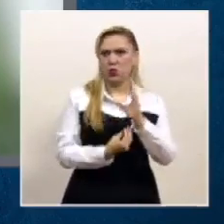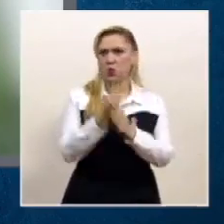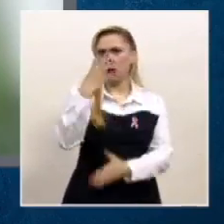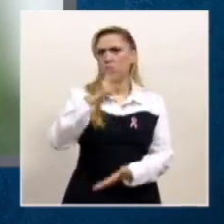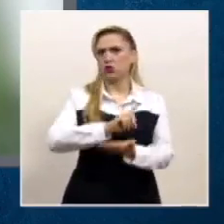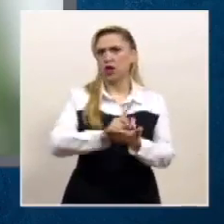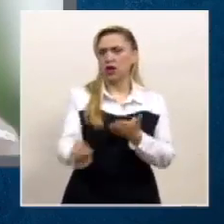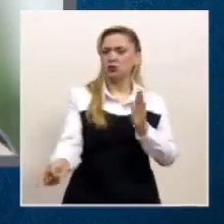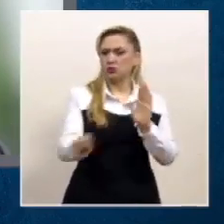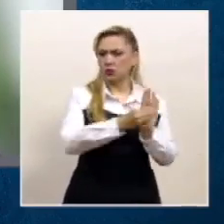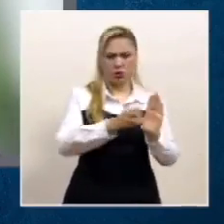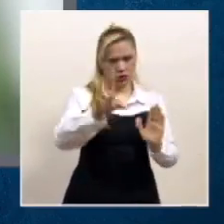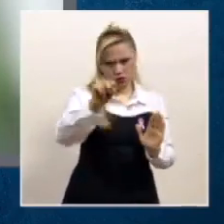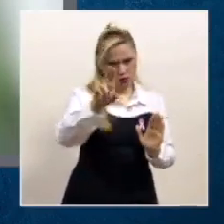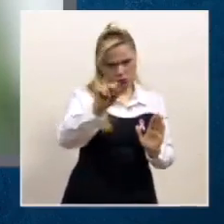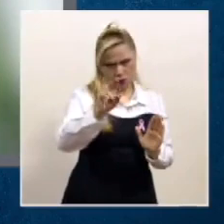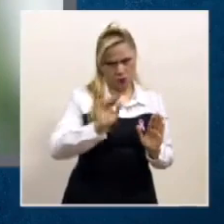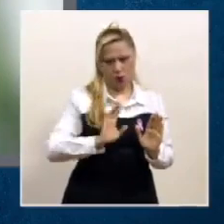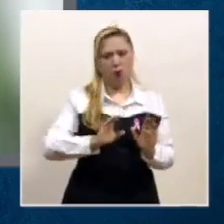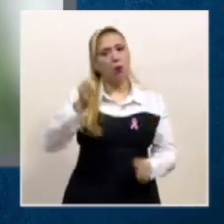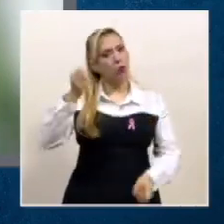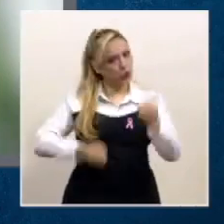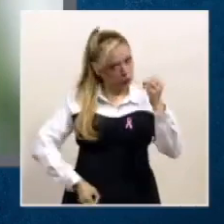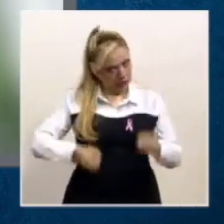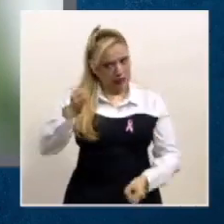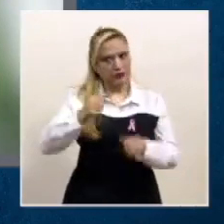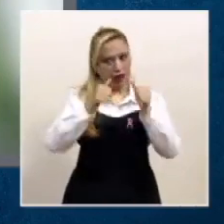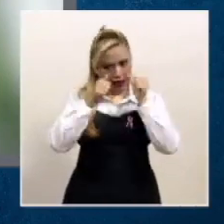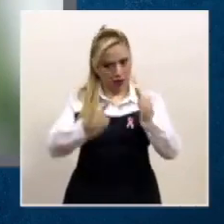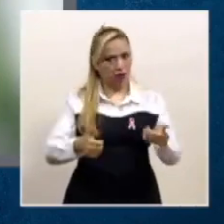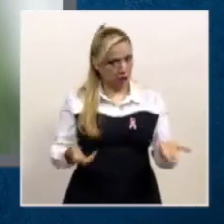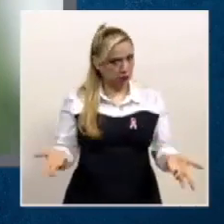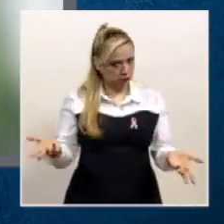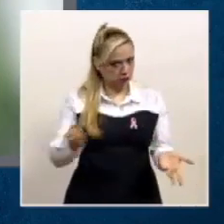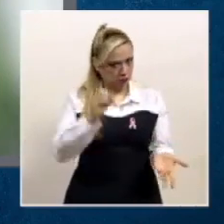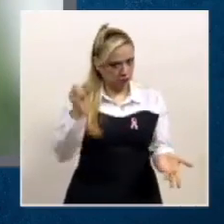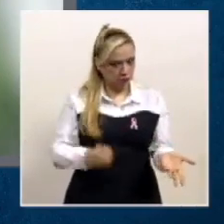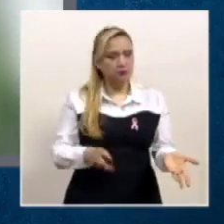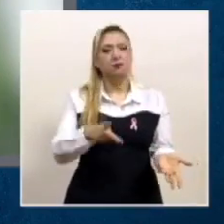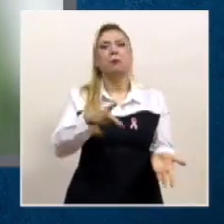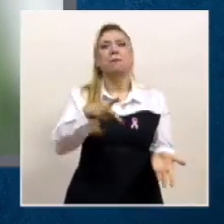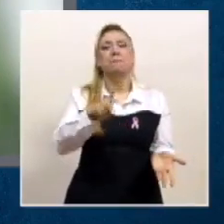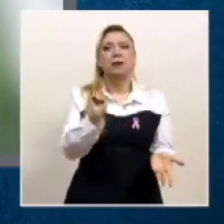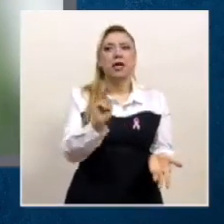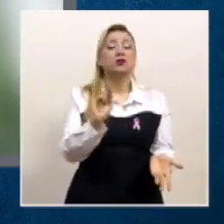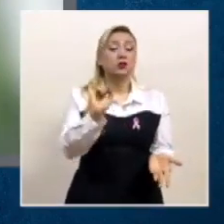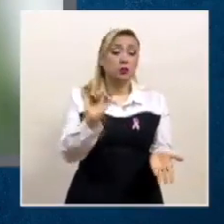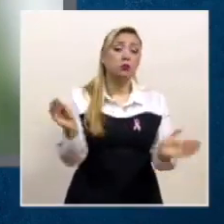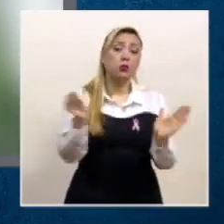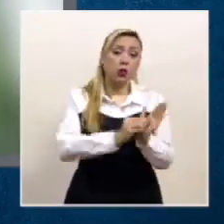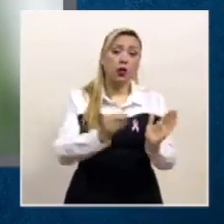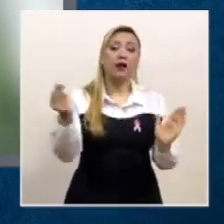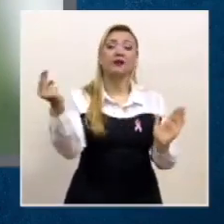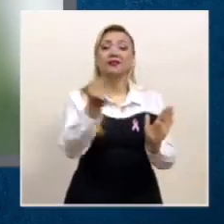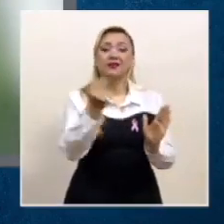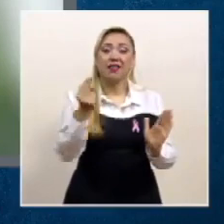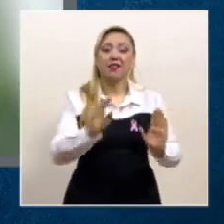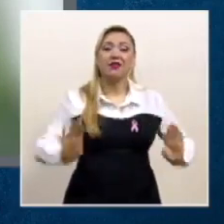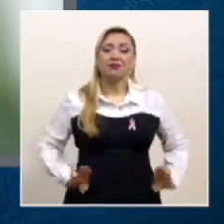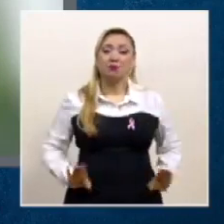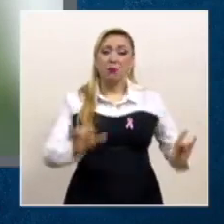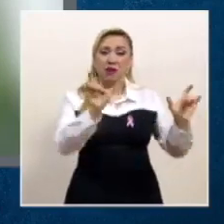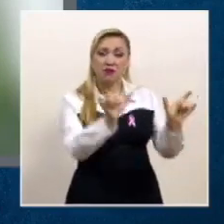salvo por ahí el de acceso a la justicia, también lo es que sí establece necesidades específicas